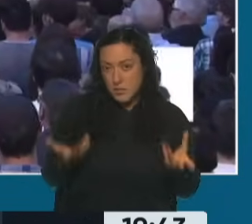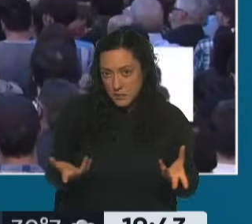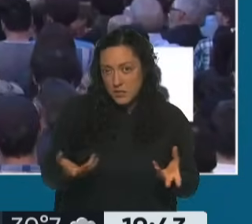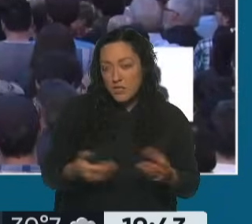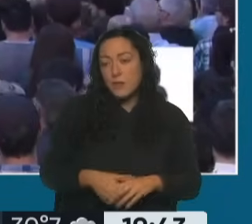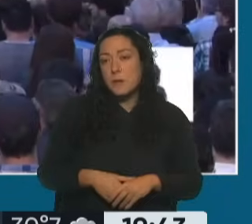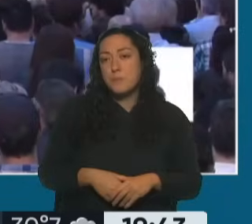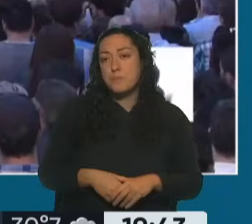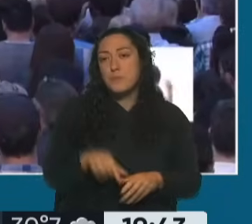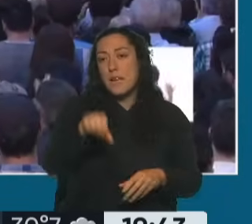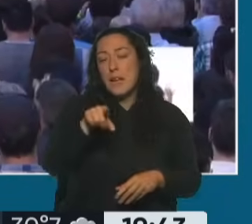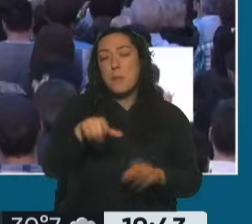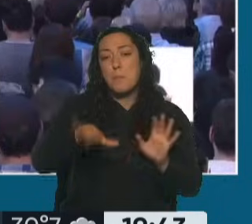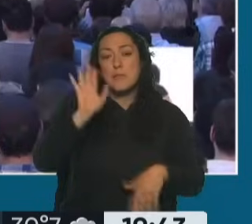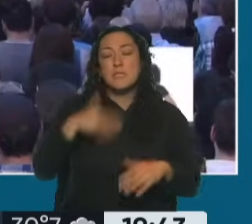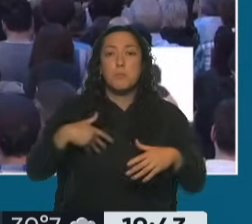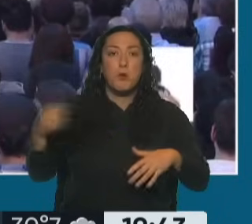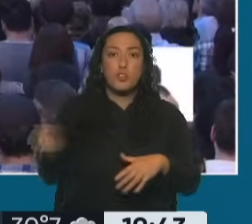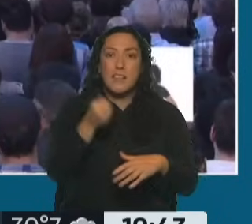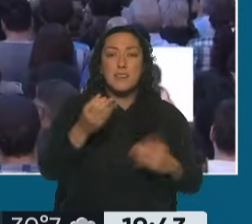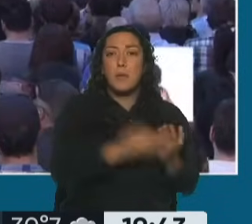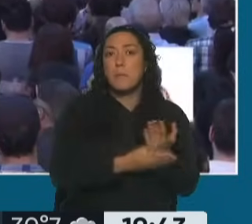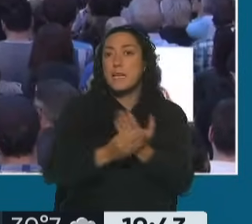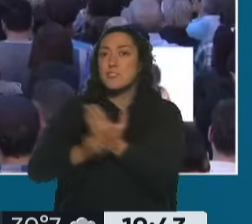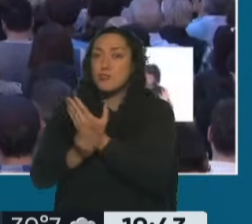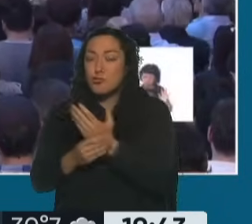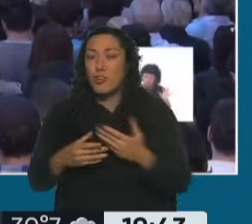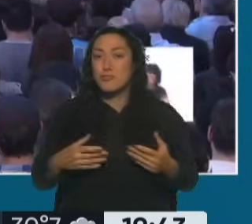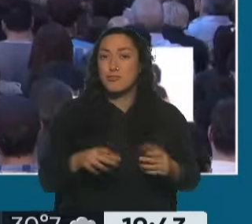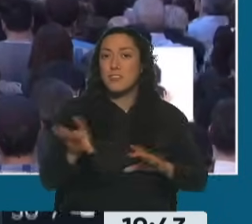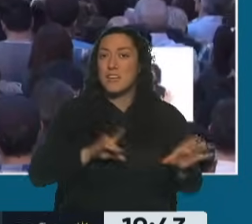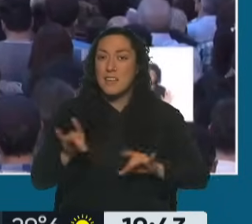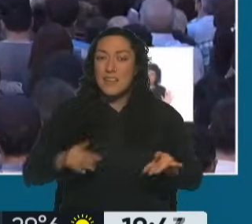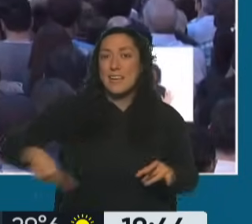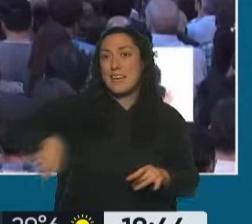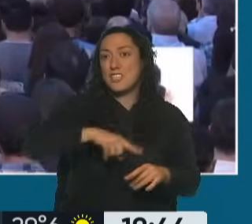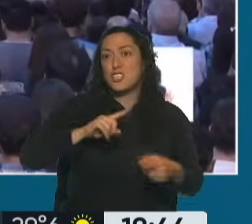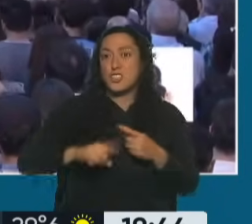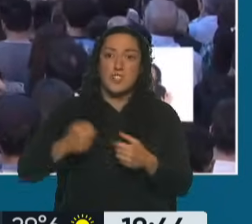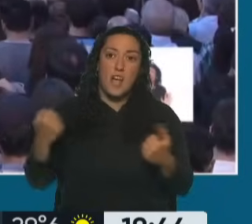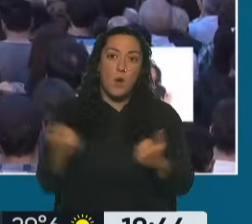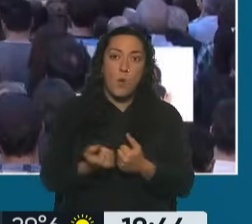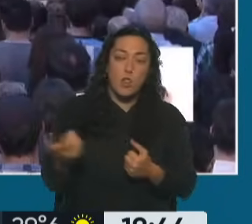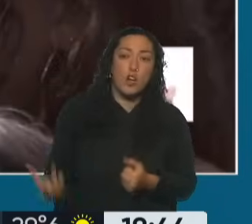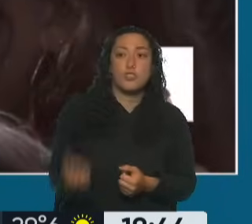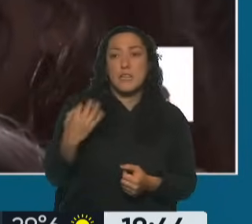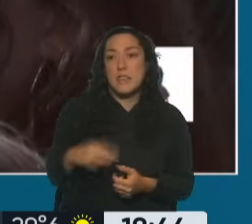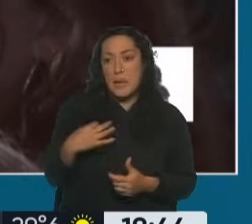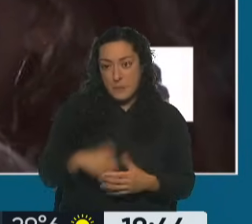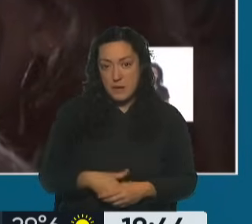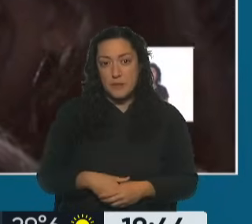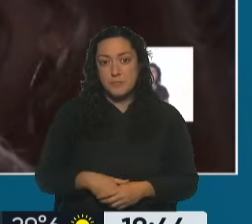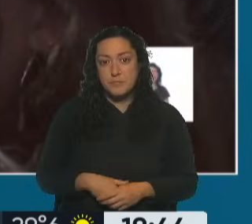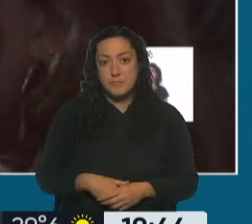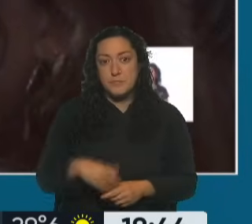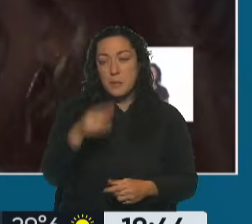el acento en la formación del gabinete, en un gabinete capaz de lograr esos consensos. Da la impresión que por el lado